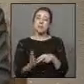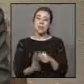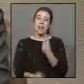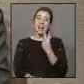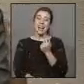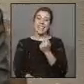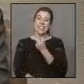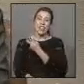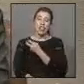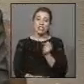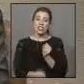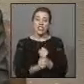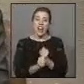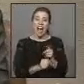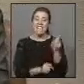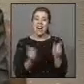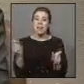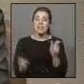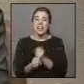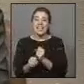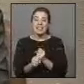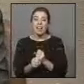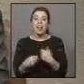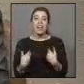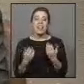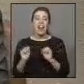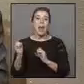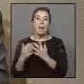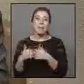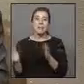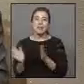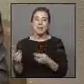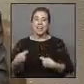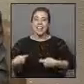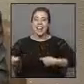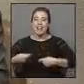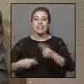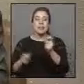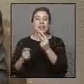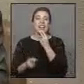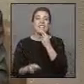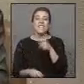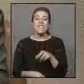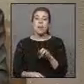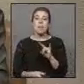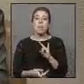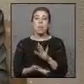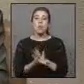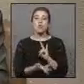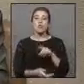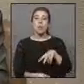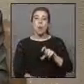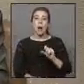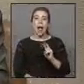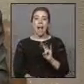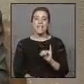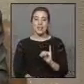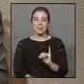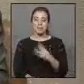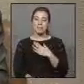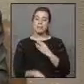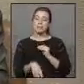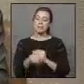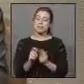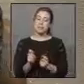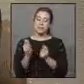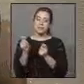casi 200 empleos que dan estos pequeños empresarios a gente que vive en la comuna Buchuncabí. Quiero, Presidenta, que se